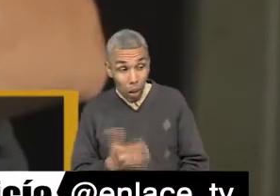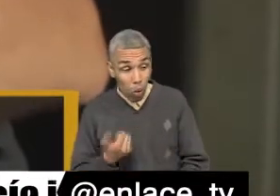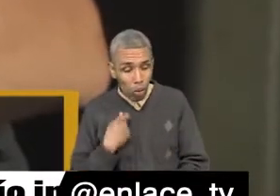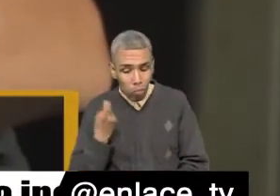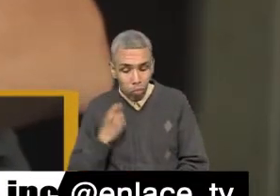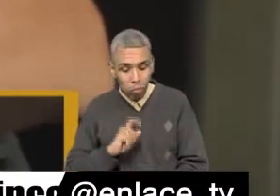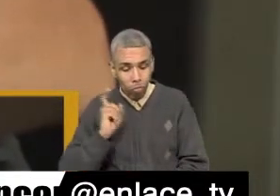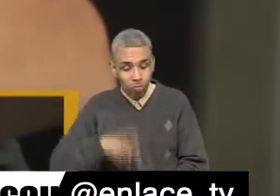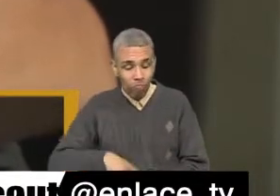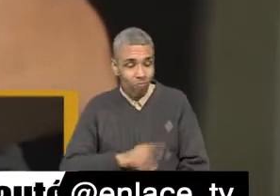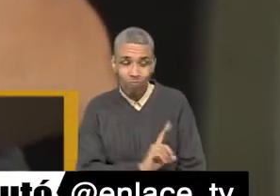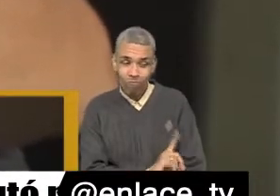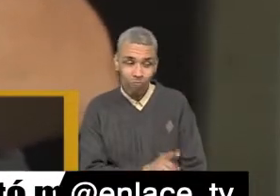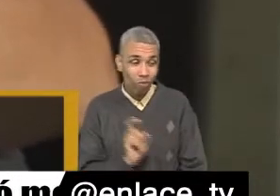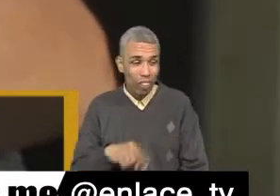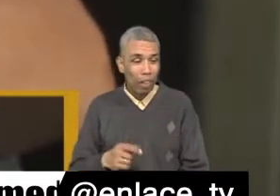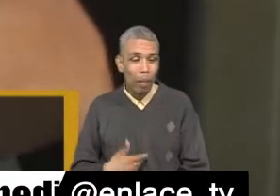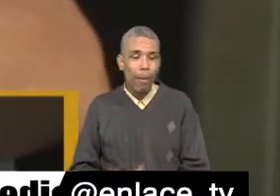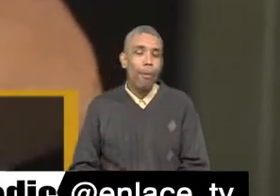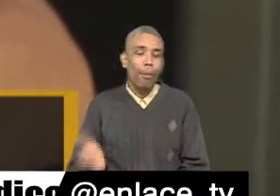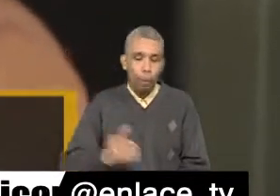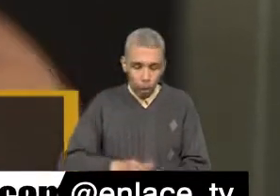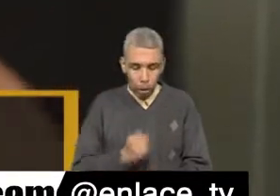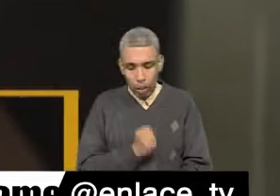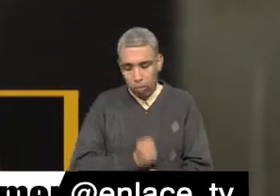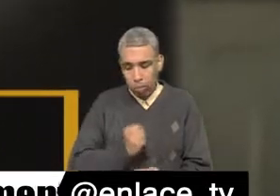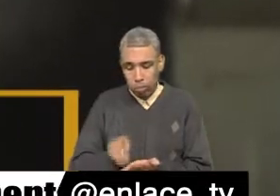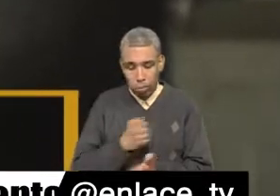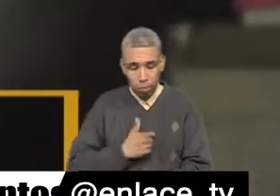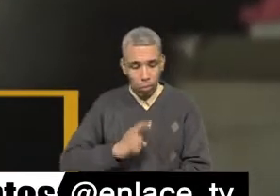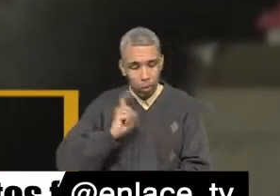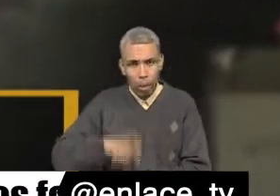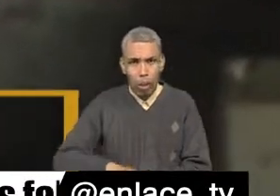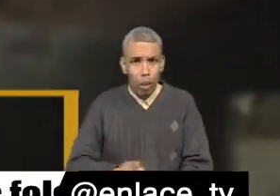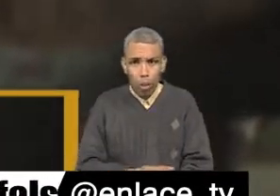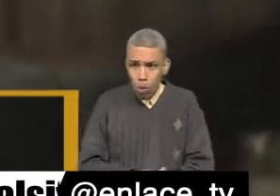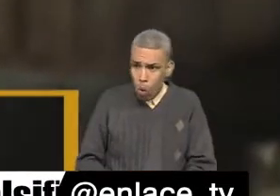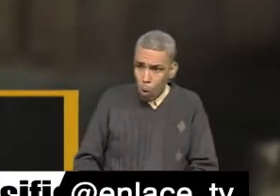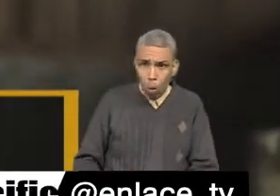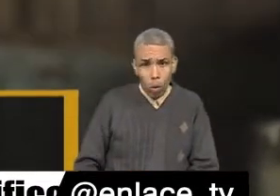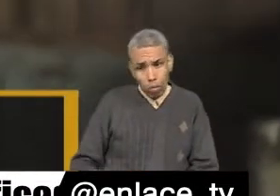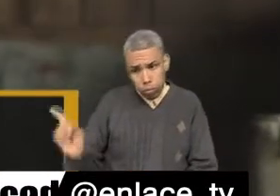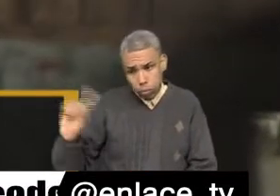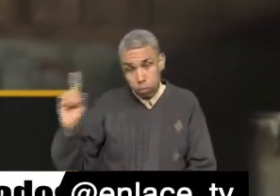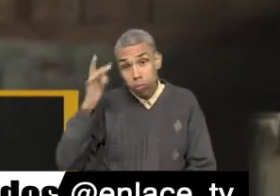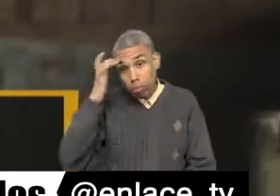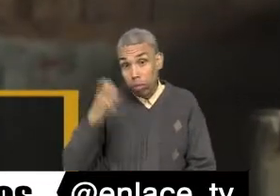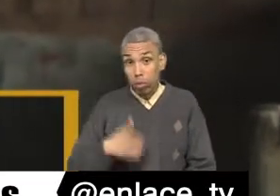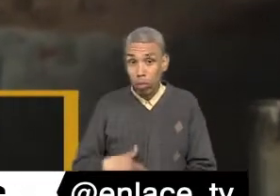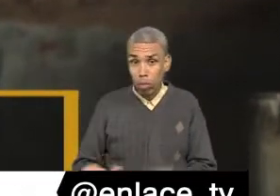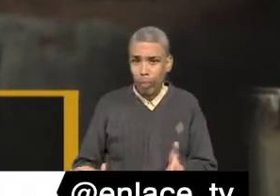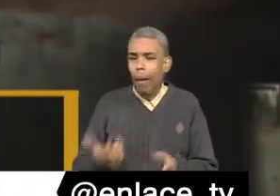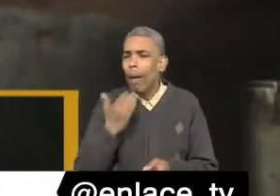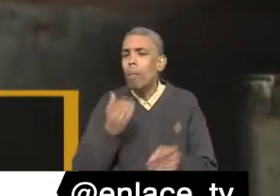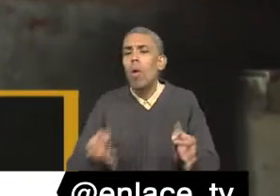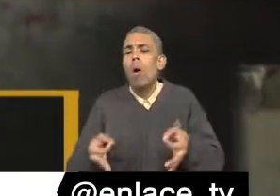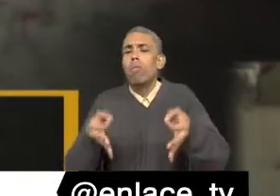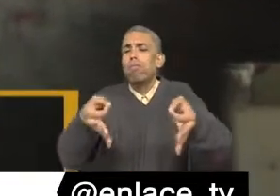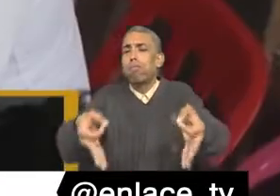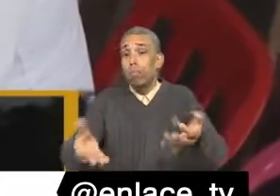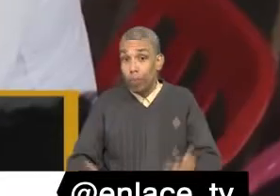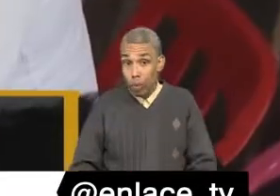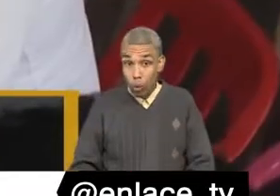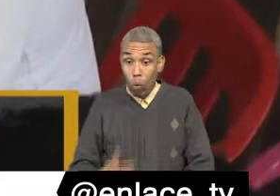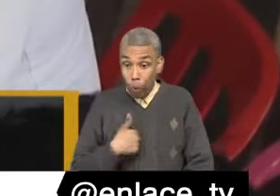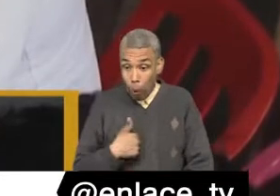estoy adelantada. De verdad que estoy bastante adelantada, estoy en plan de cirugía y además eso me lo están demorando mucho. Yo soy la que me